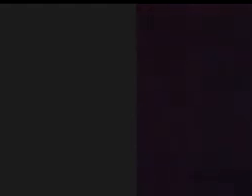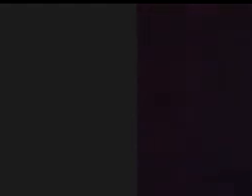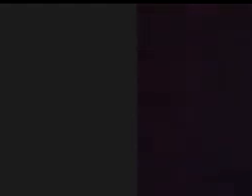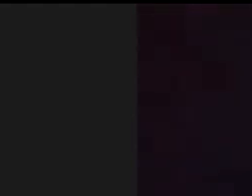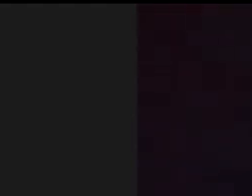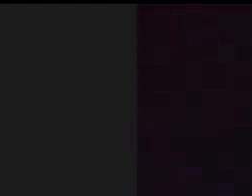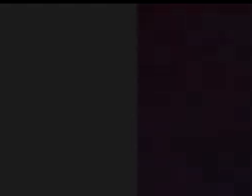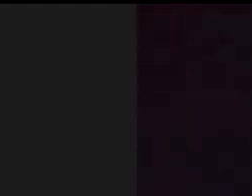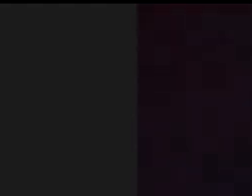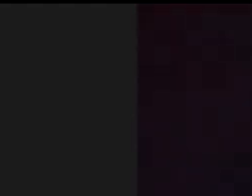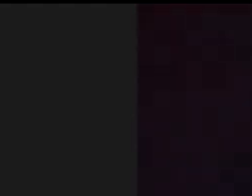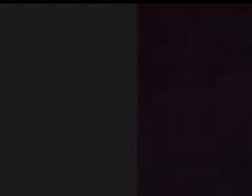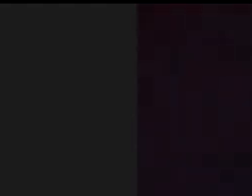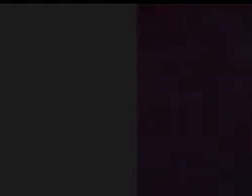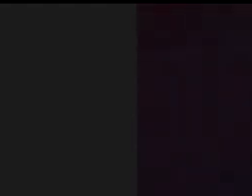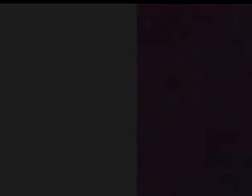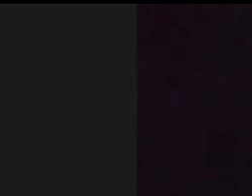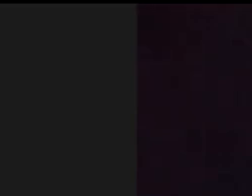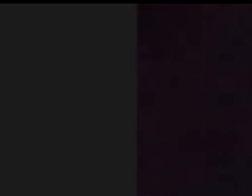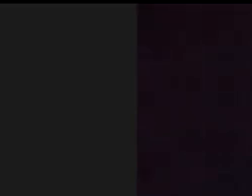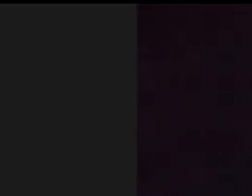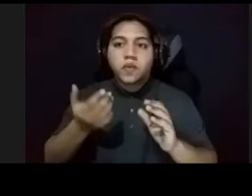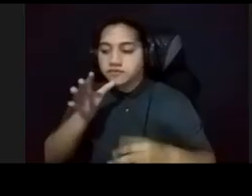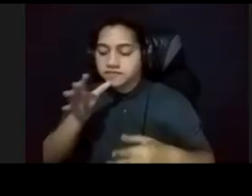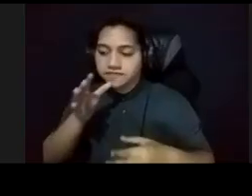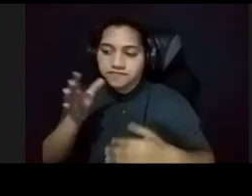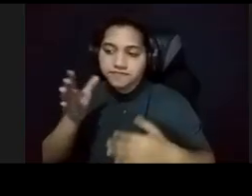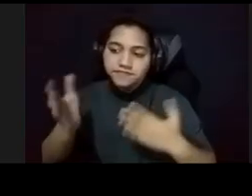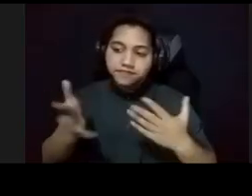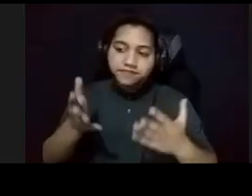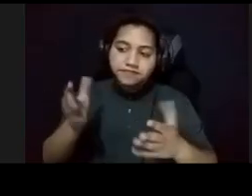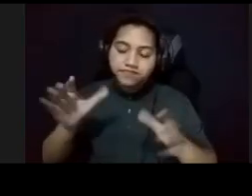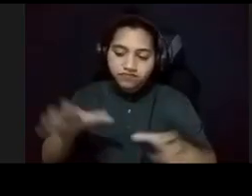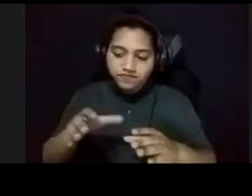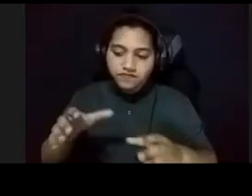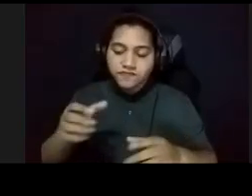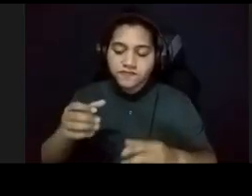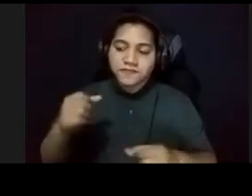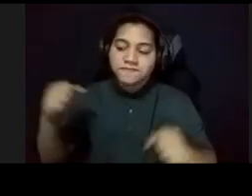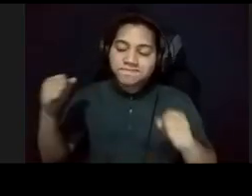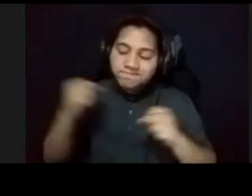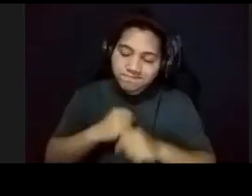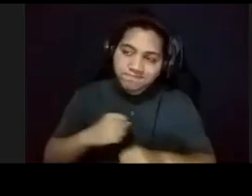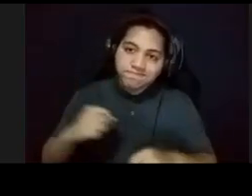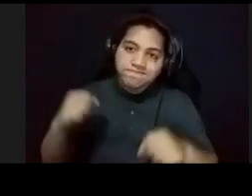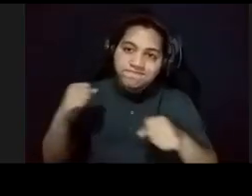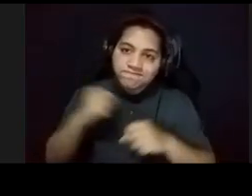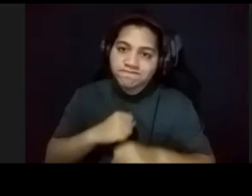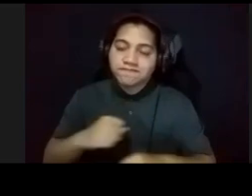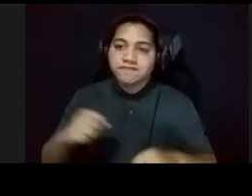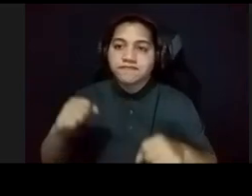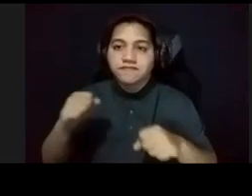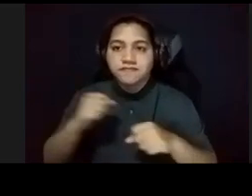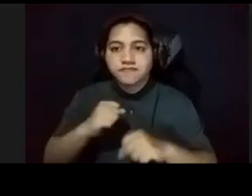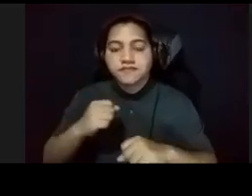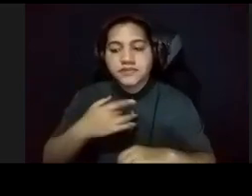cómo, cómo su madre, hacía, trajo, realizó unos sacrificios, como, como hacía, él se